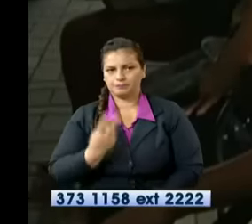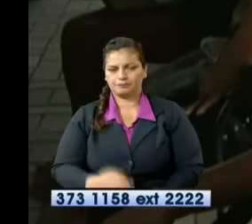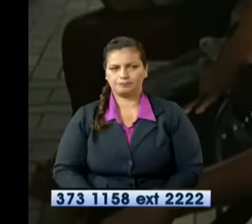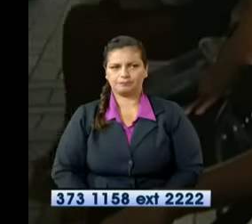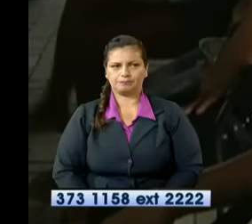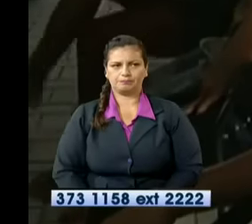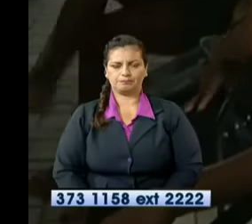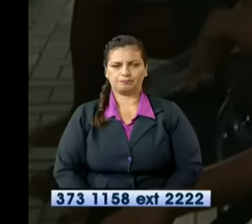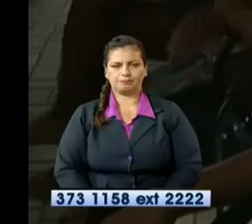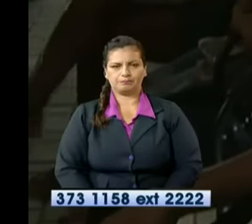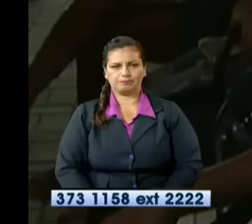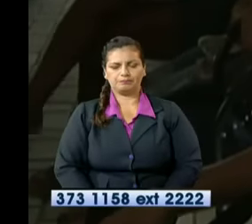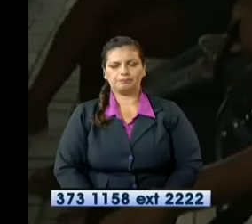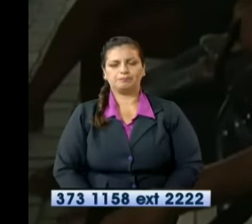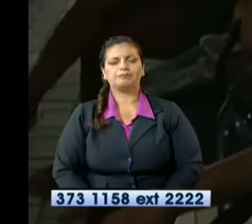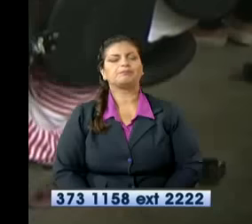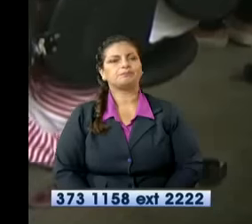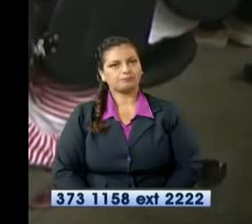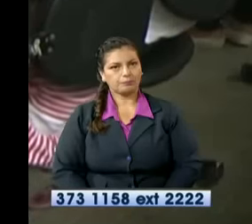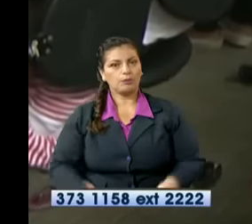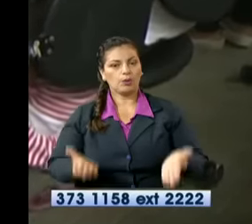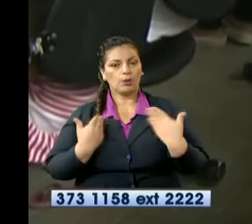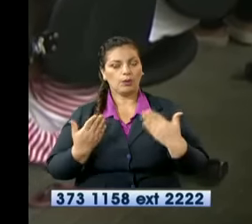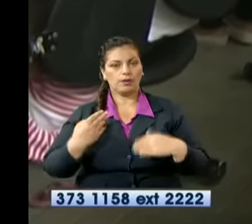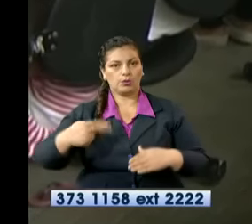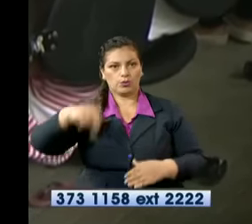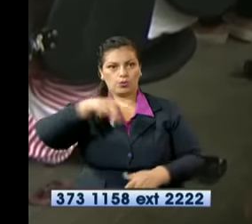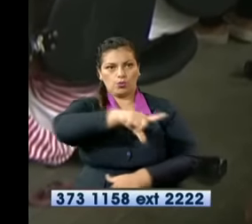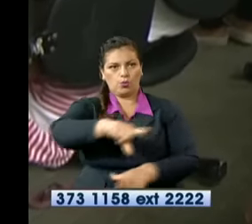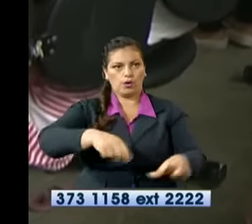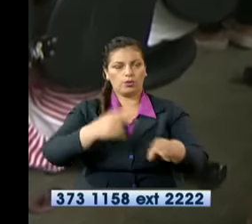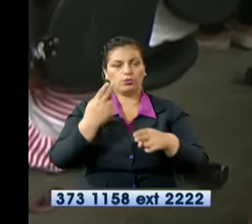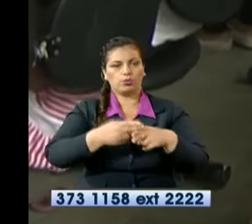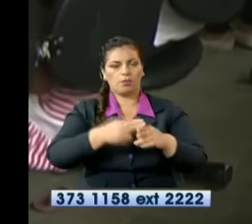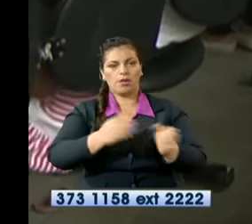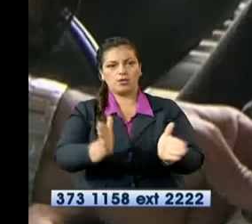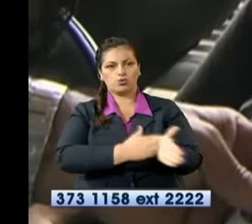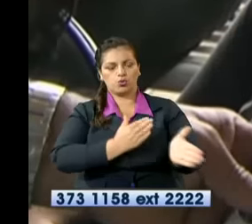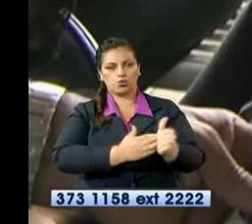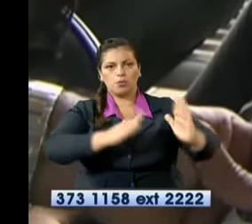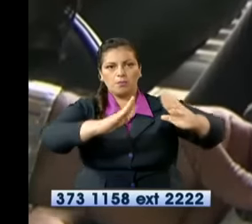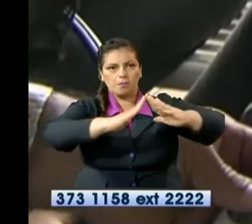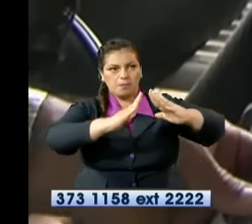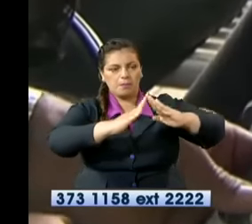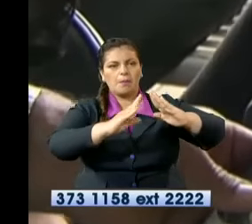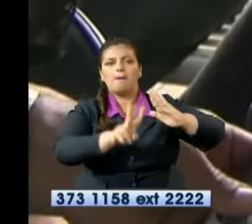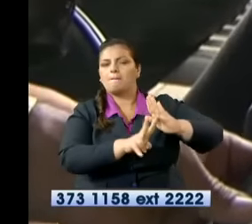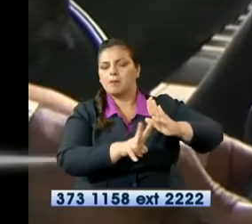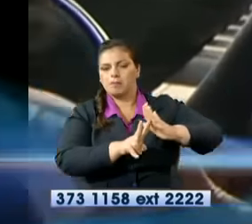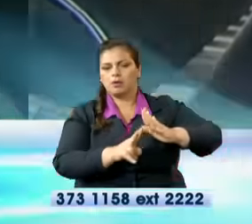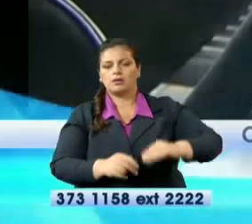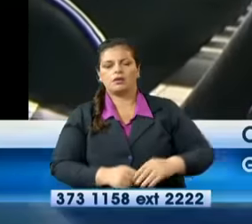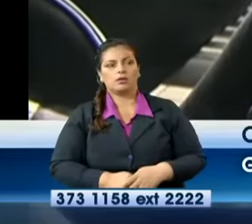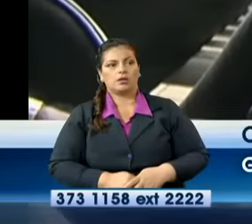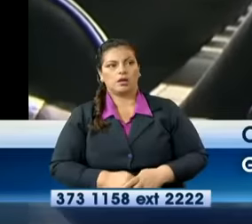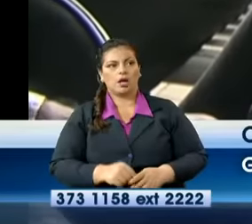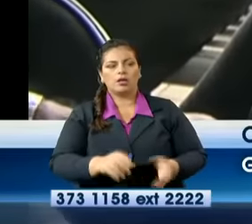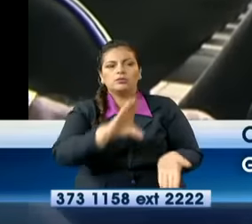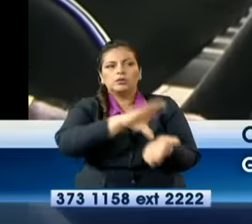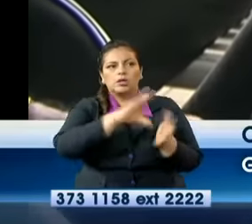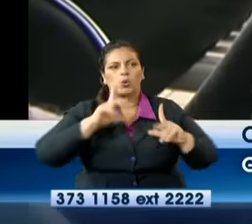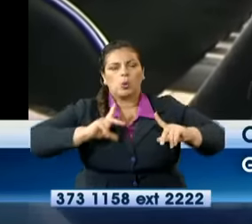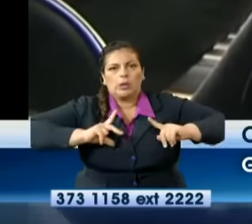Hasta el Centro de Salud de Socio Vivienda acudieron algunos pacientes con síntomas febriles. Estoy con fuerte dolor de los huesos y